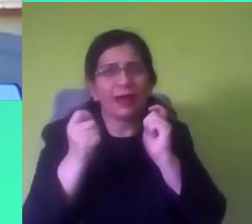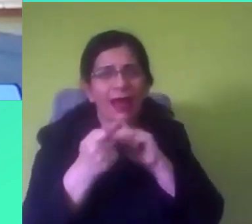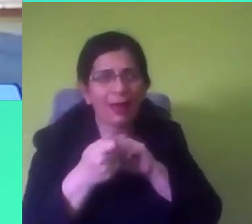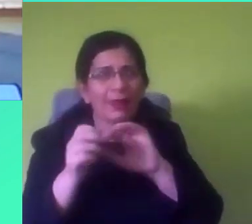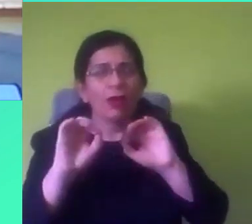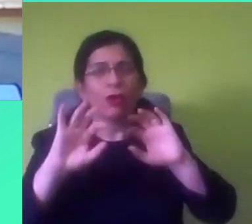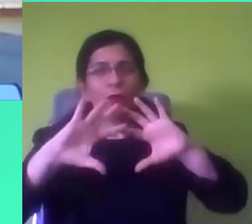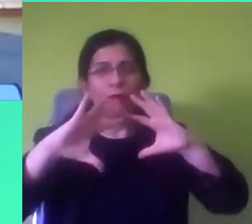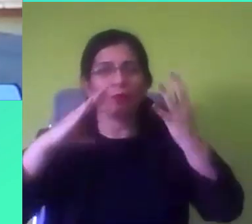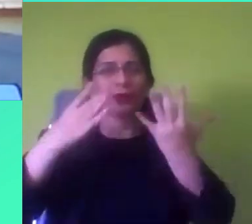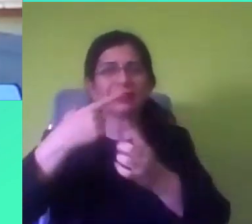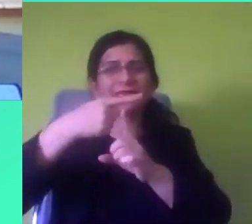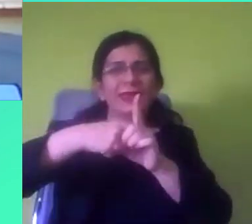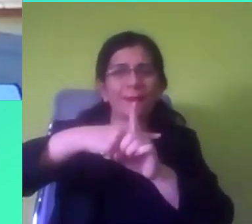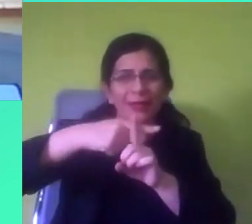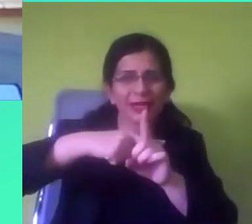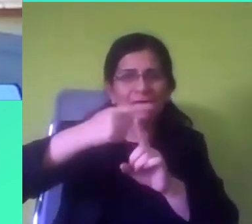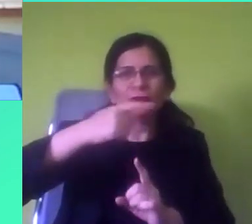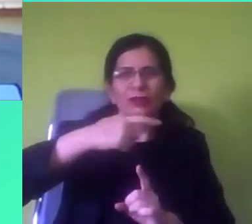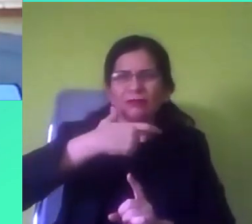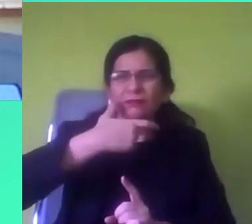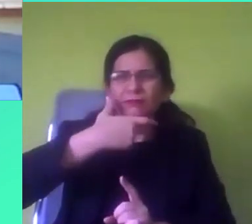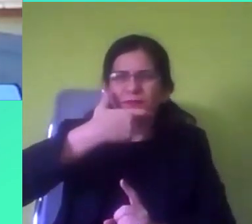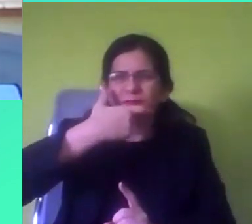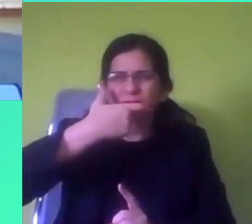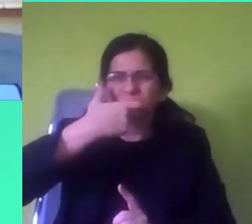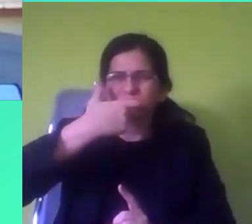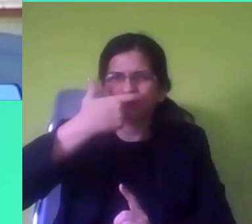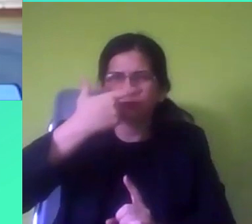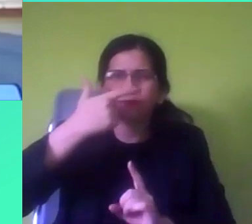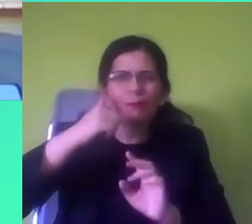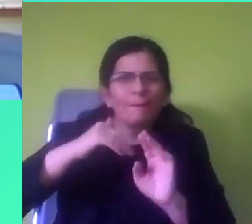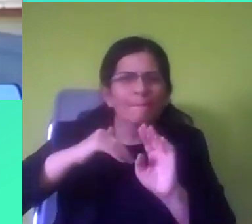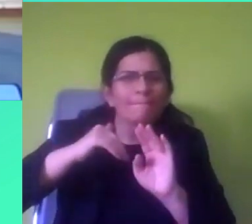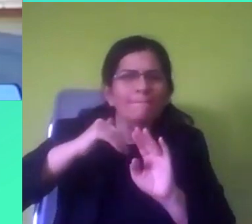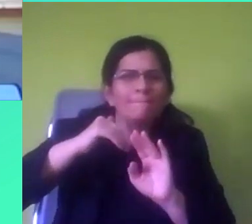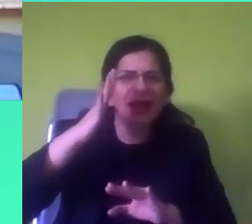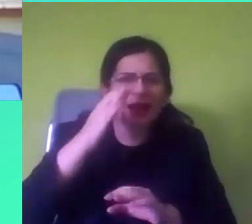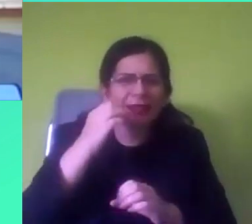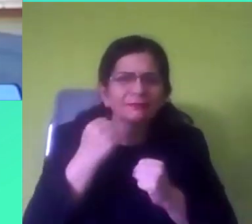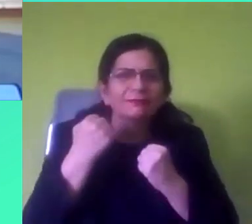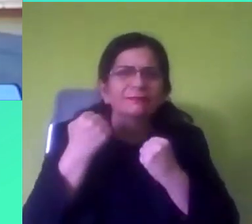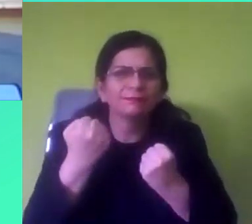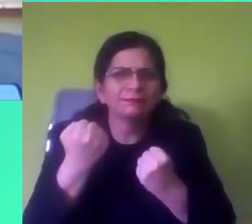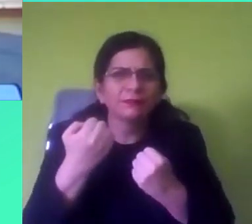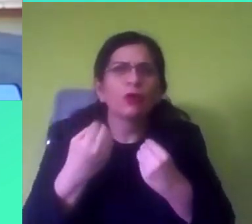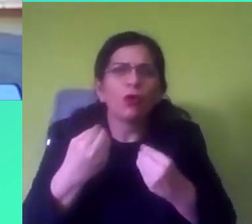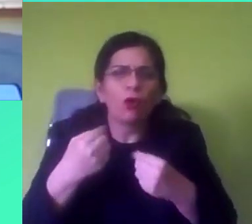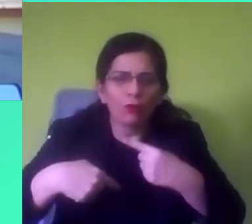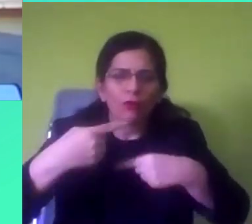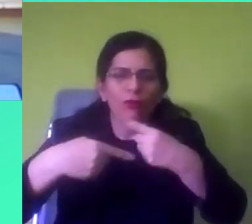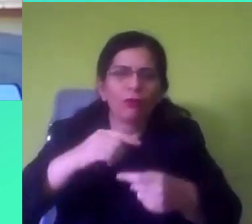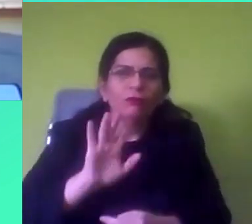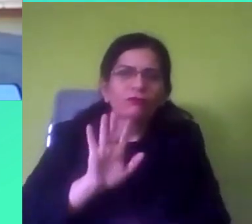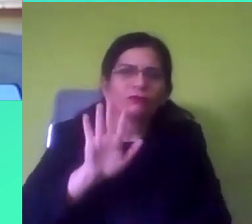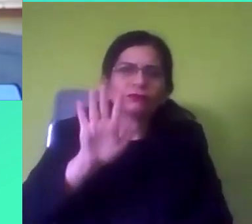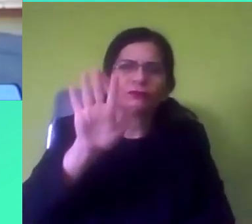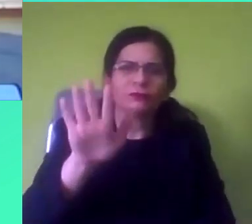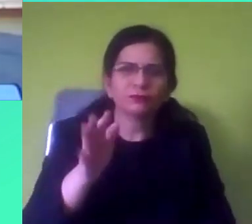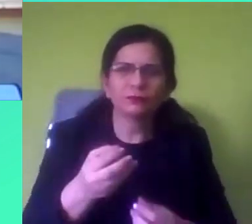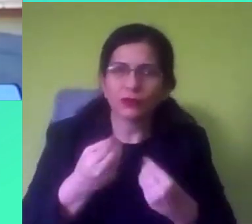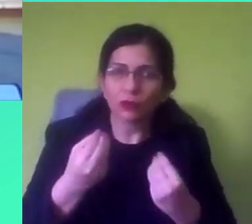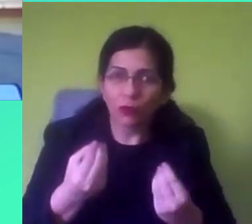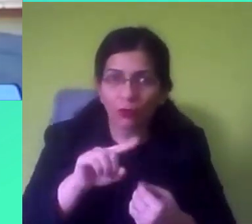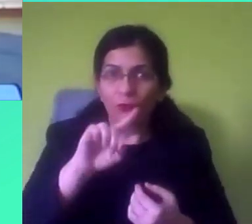calentamiento global que estamos viviendo y que sobre todo se proyecta hacia el futuro.